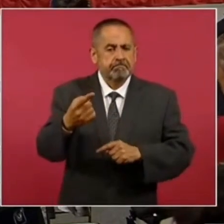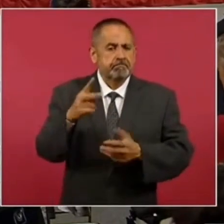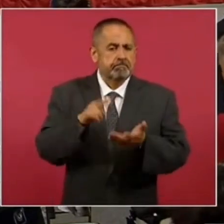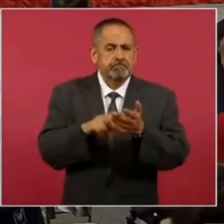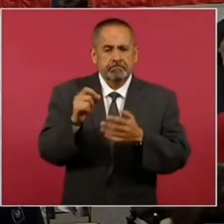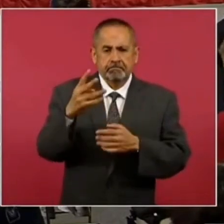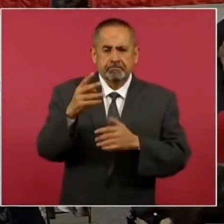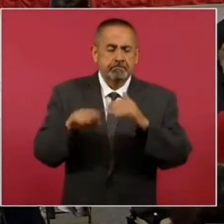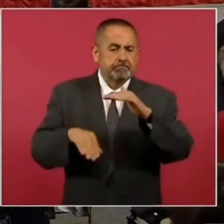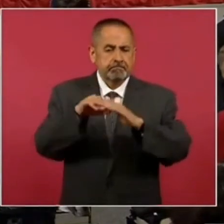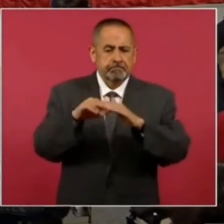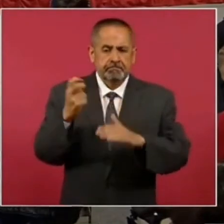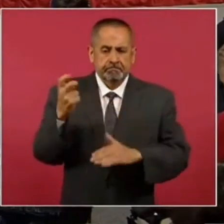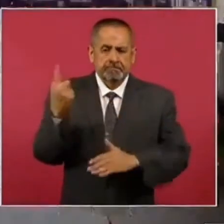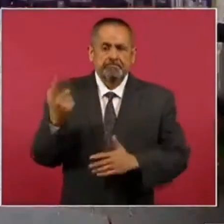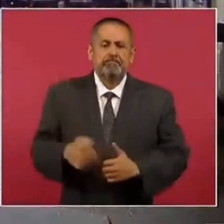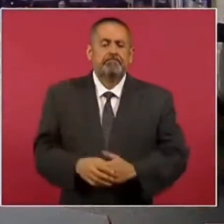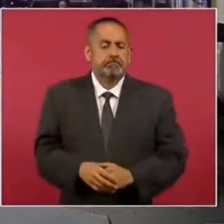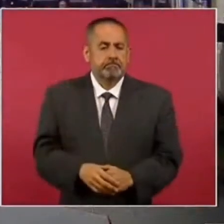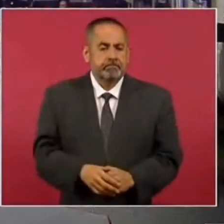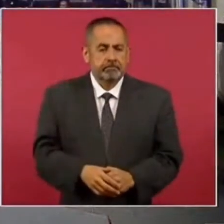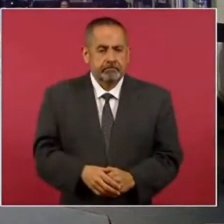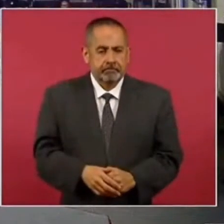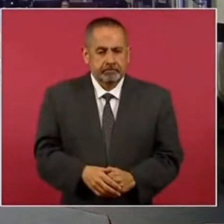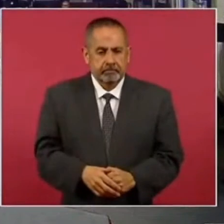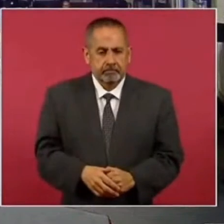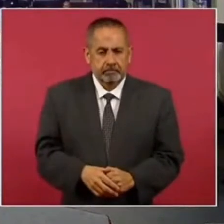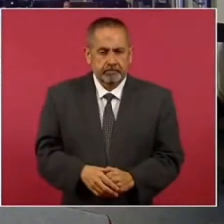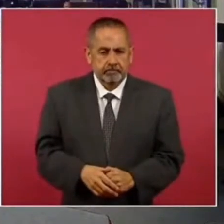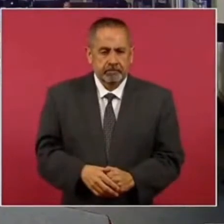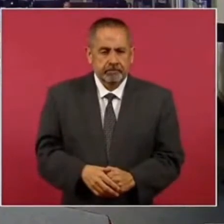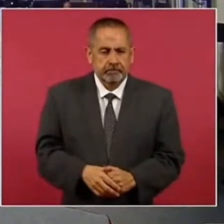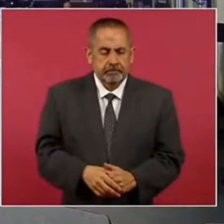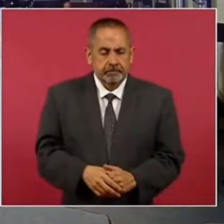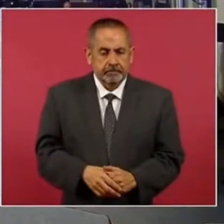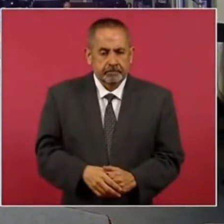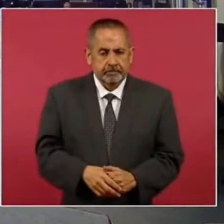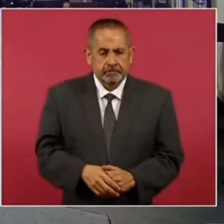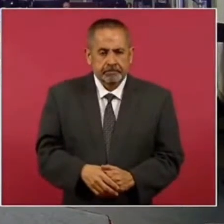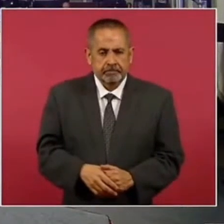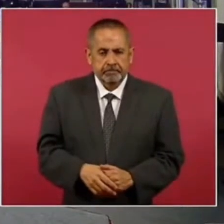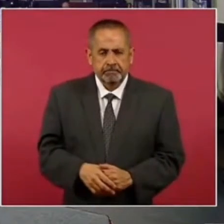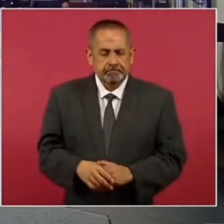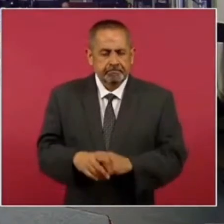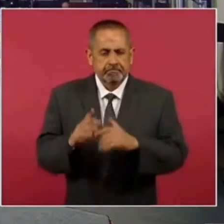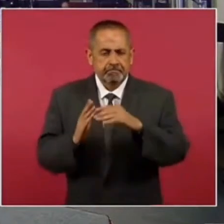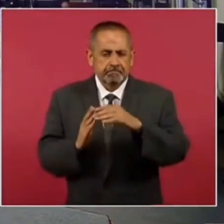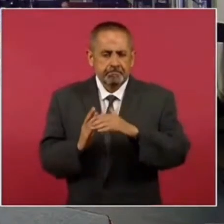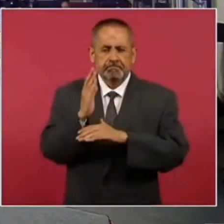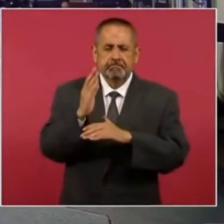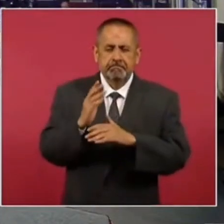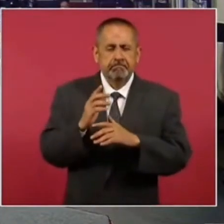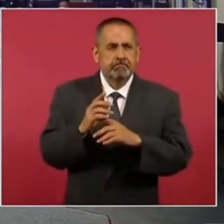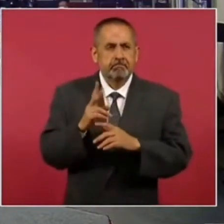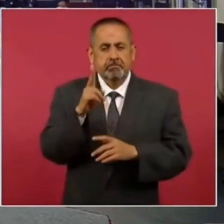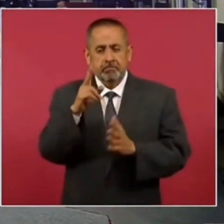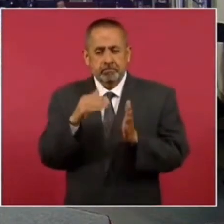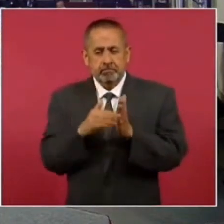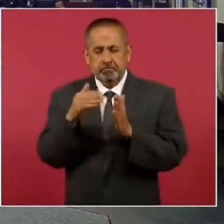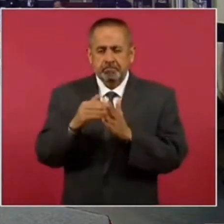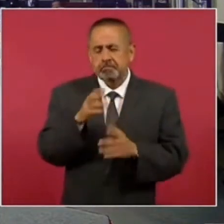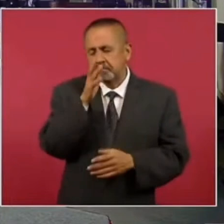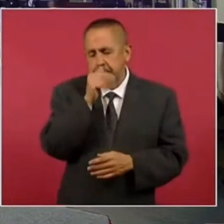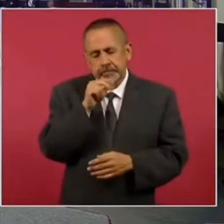24. No vamos a pasar promedio de 2 millones de